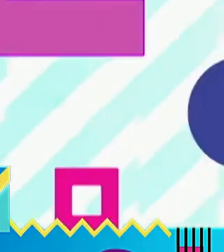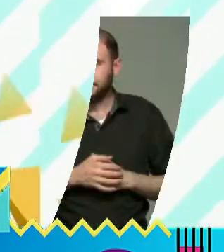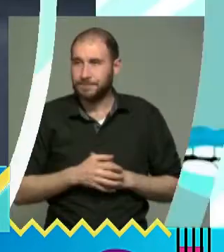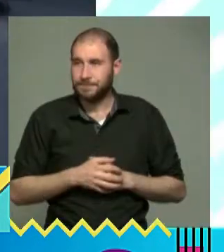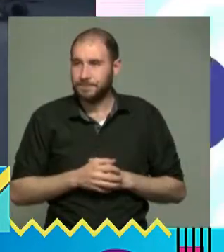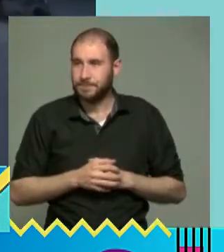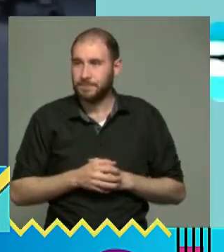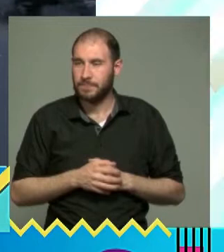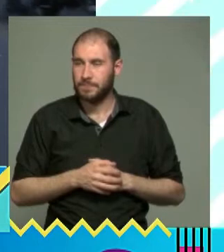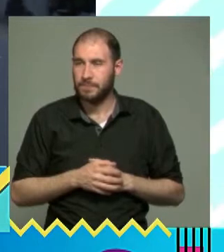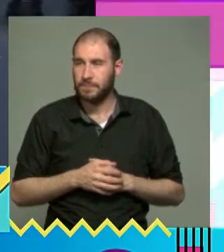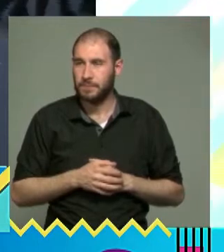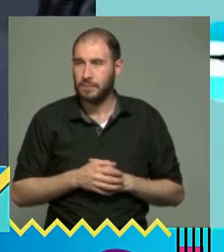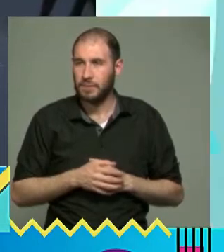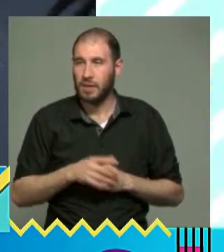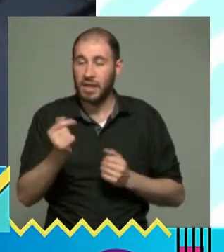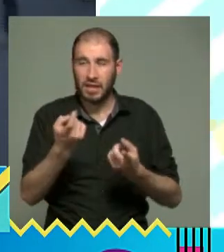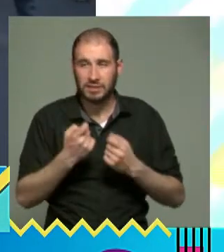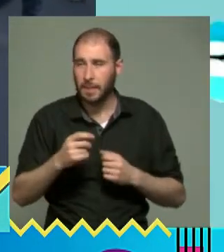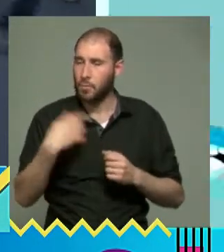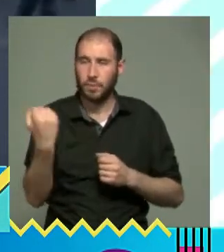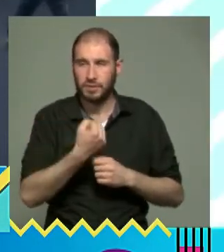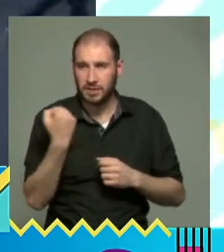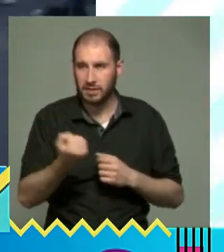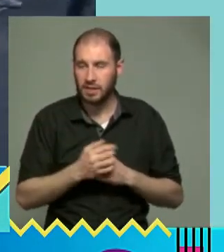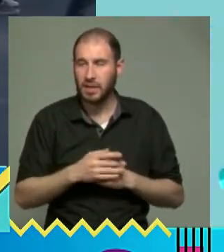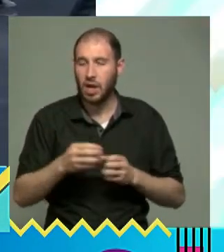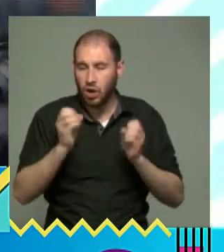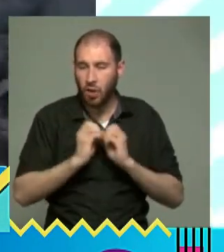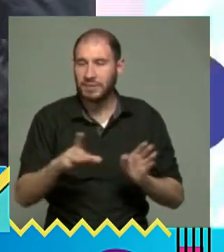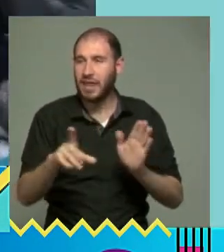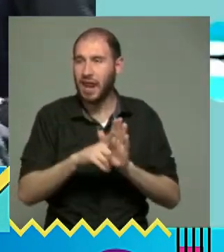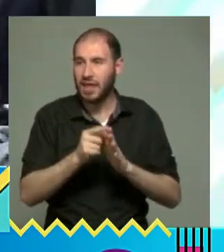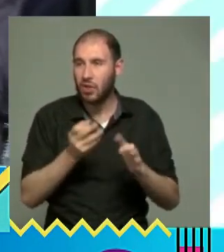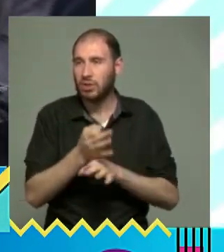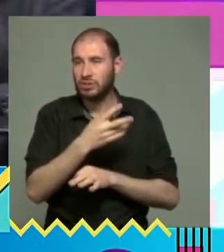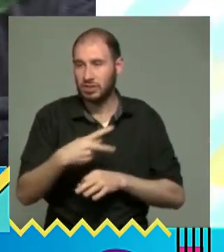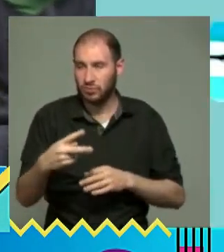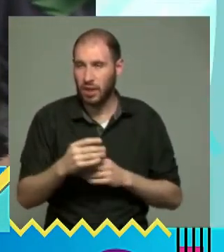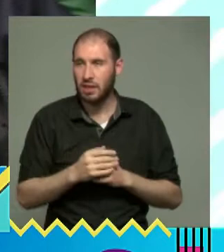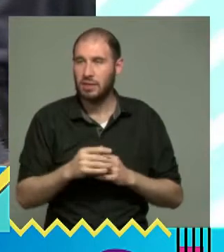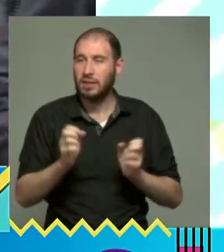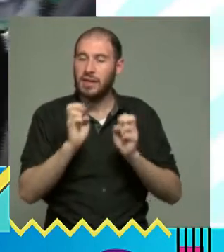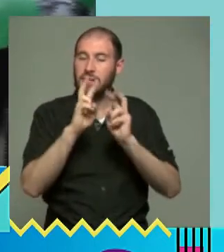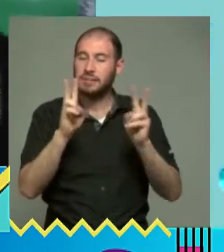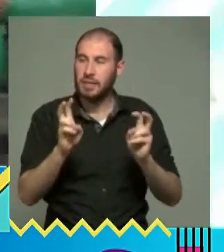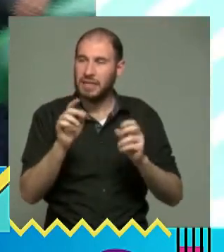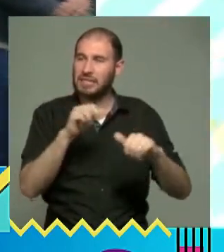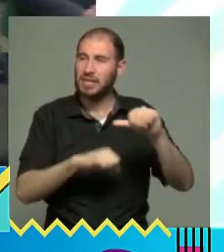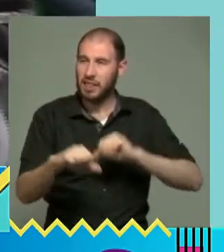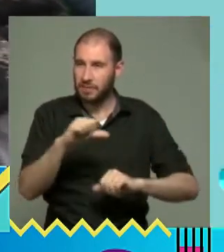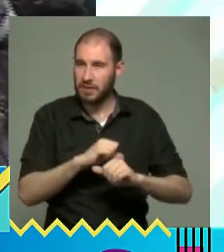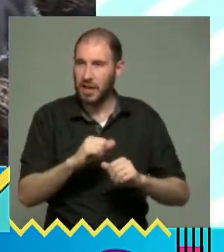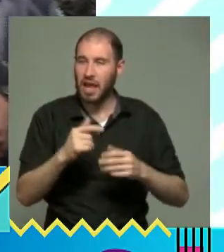justamente que es necesario y prioritario la aplicación de la Ley de Educación Sexual desde una perspectiva